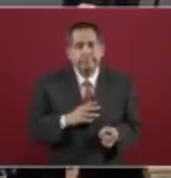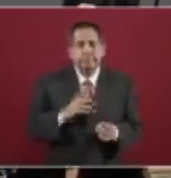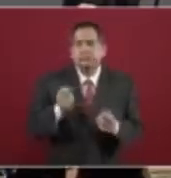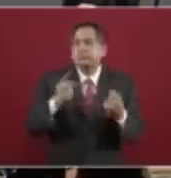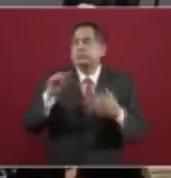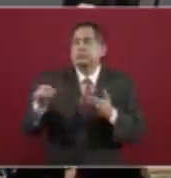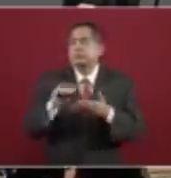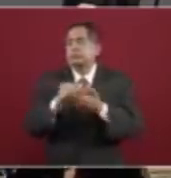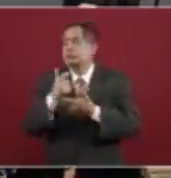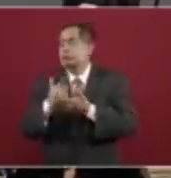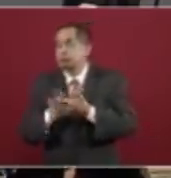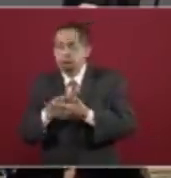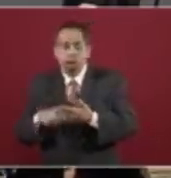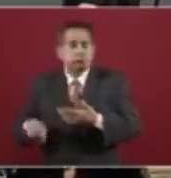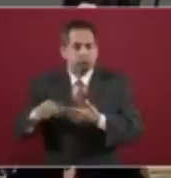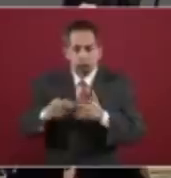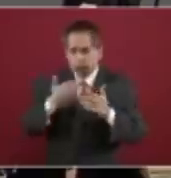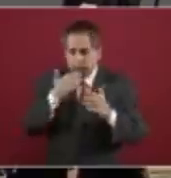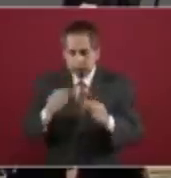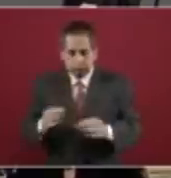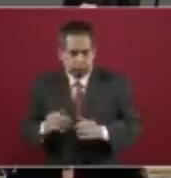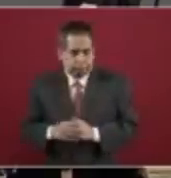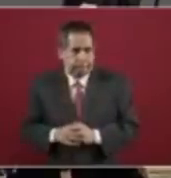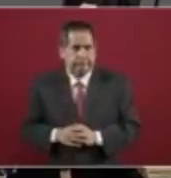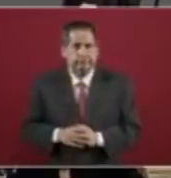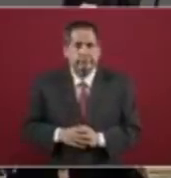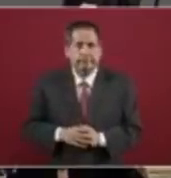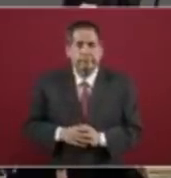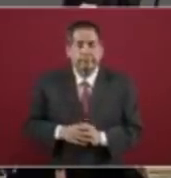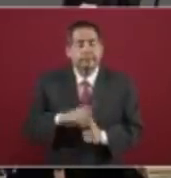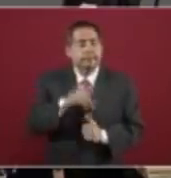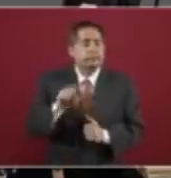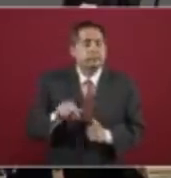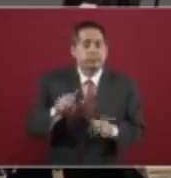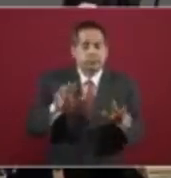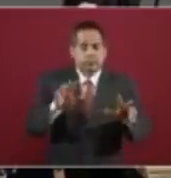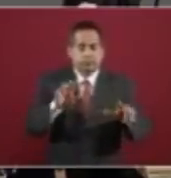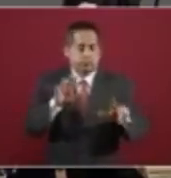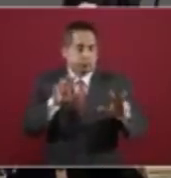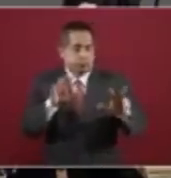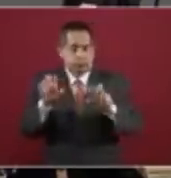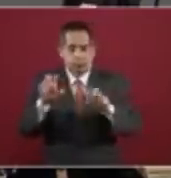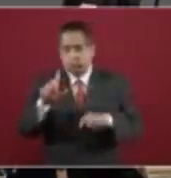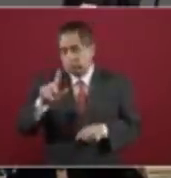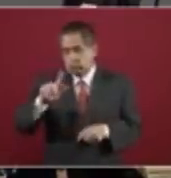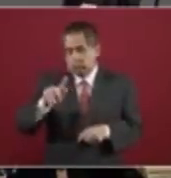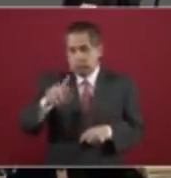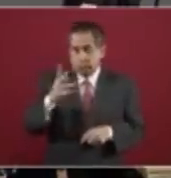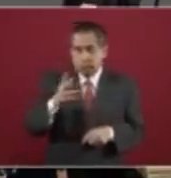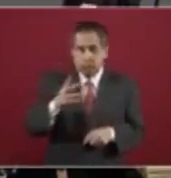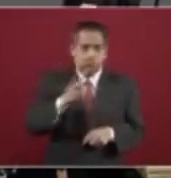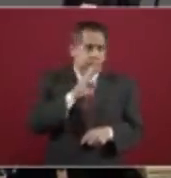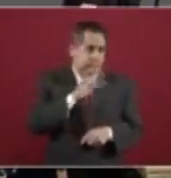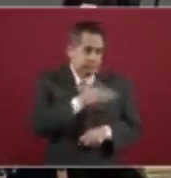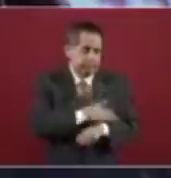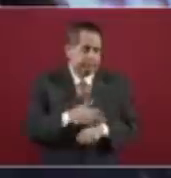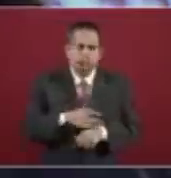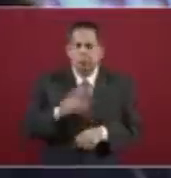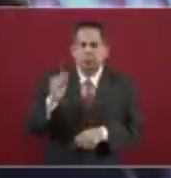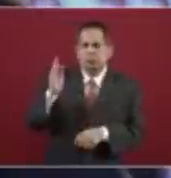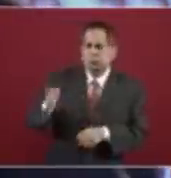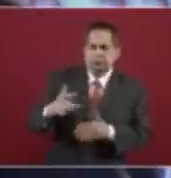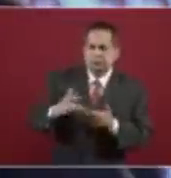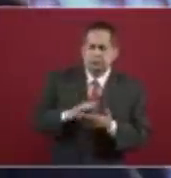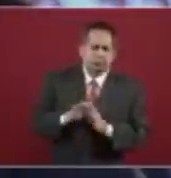de los niños y las niñas también a este padrón. Y 874 madres de familia no aceptaron